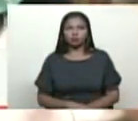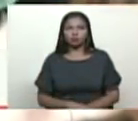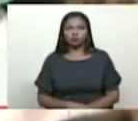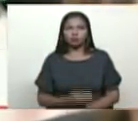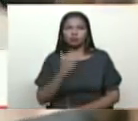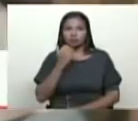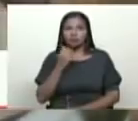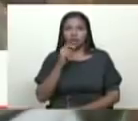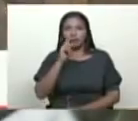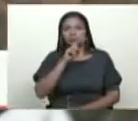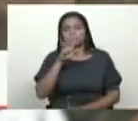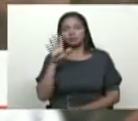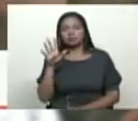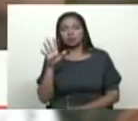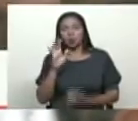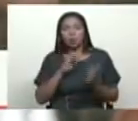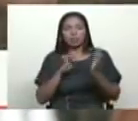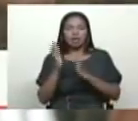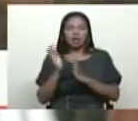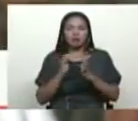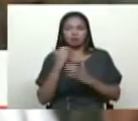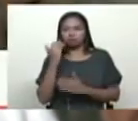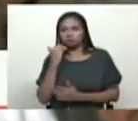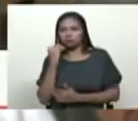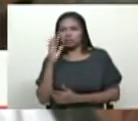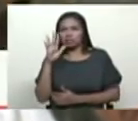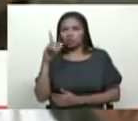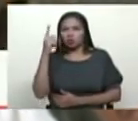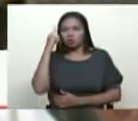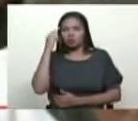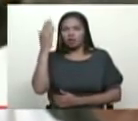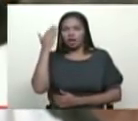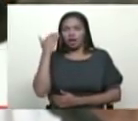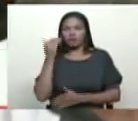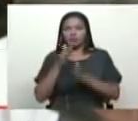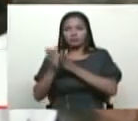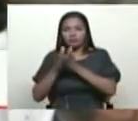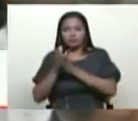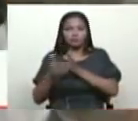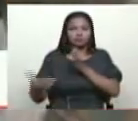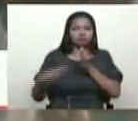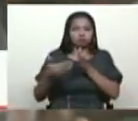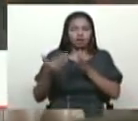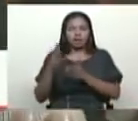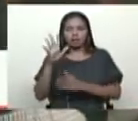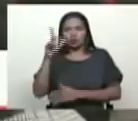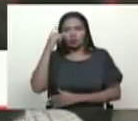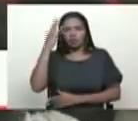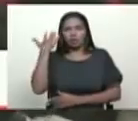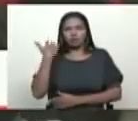Recientemente, el 25 de abril, 5 días antes de la escaramuza golpista,